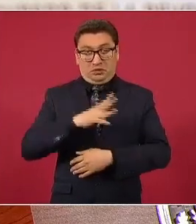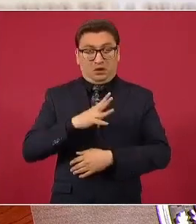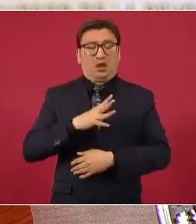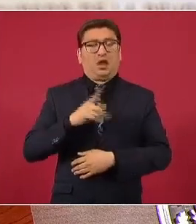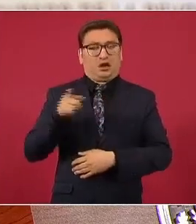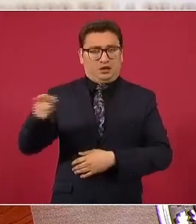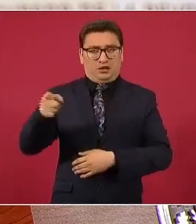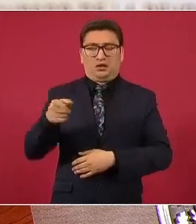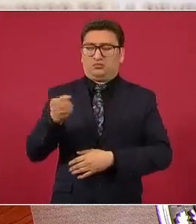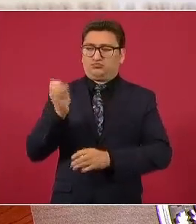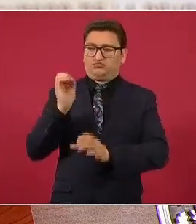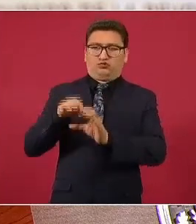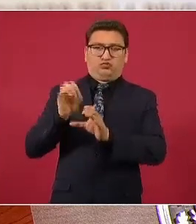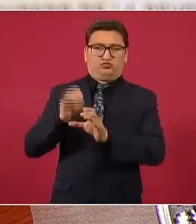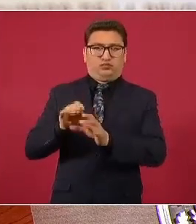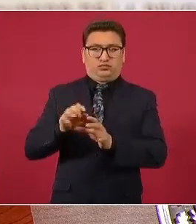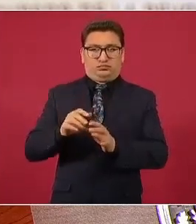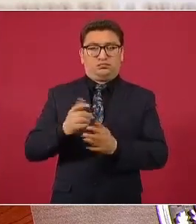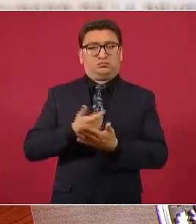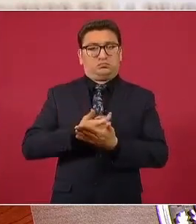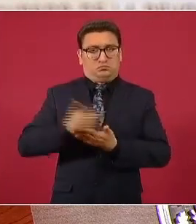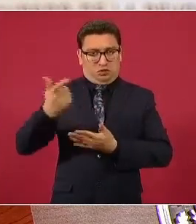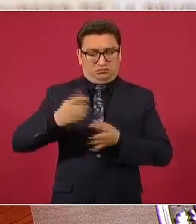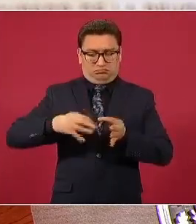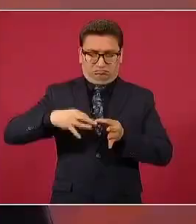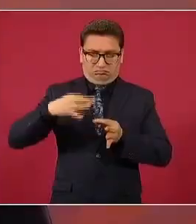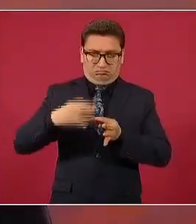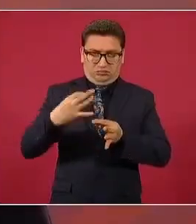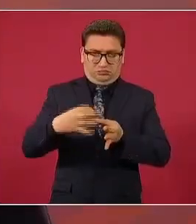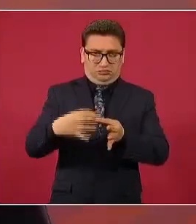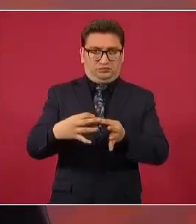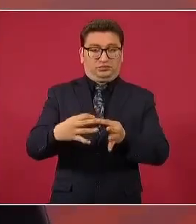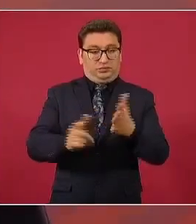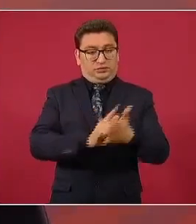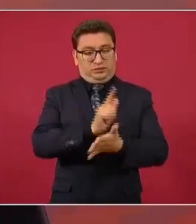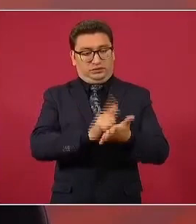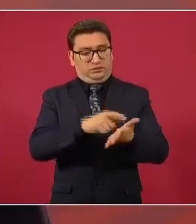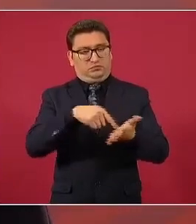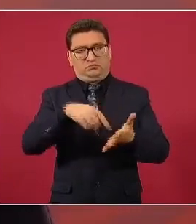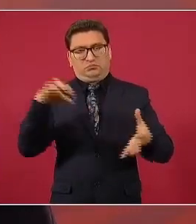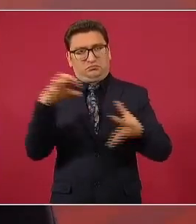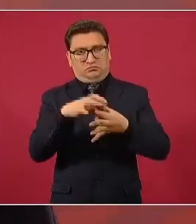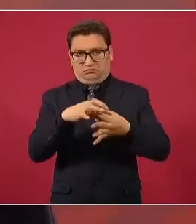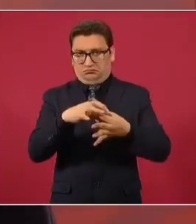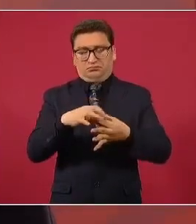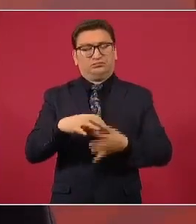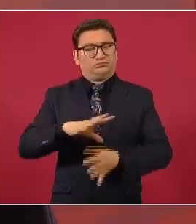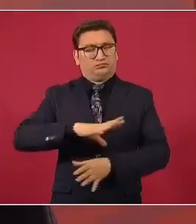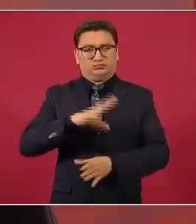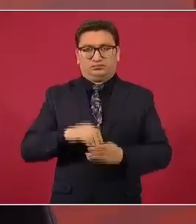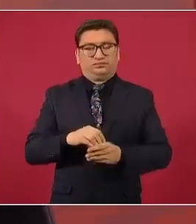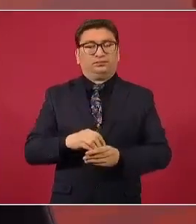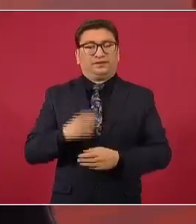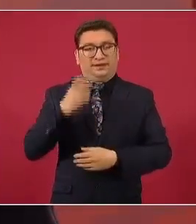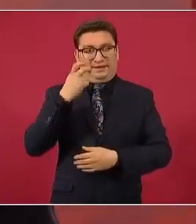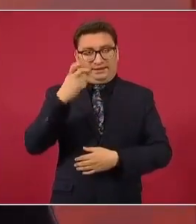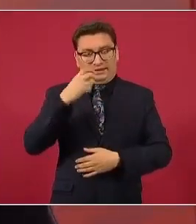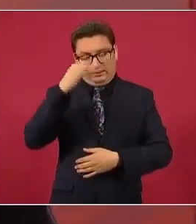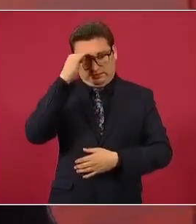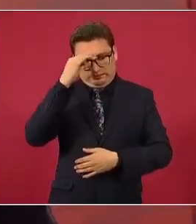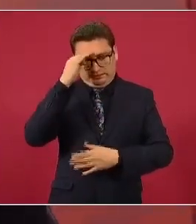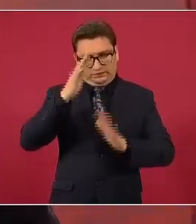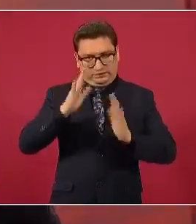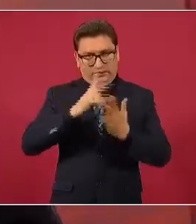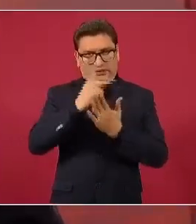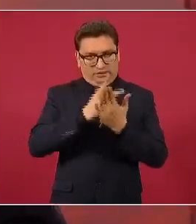que cobren puntualmente y que tengan sus prestaciones. Todo esto ya lo estamos